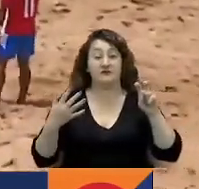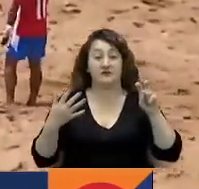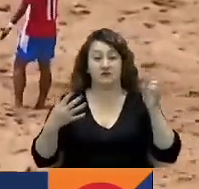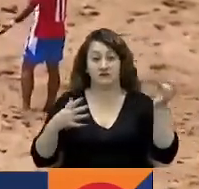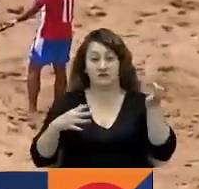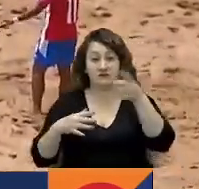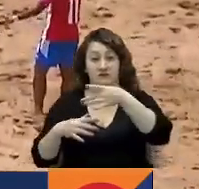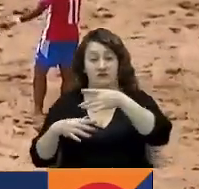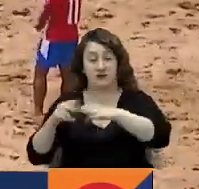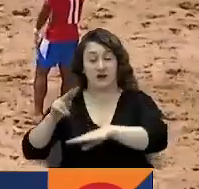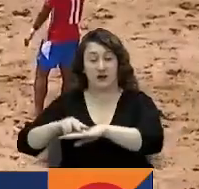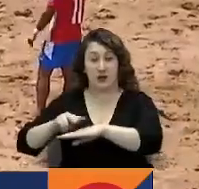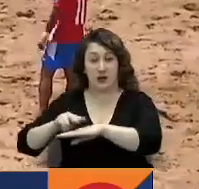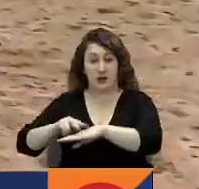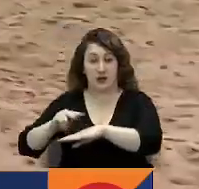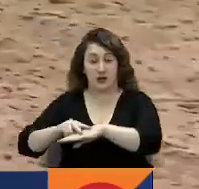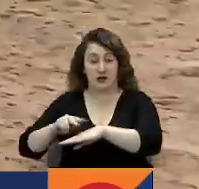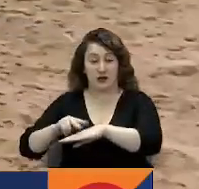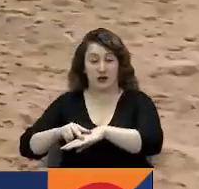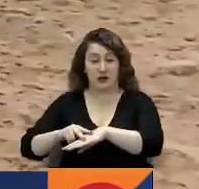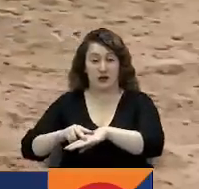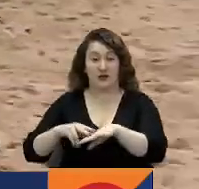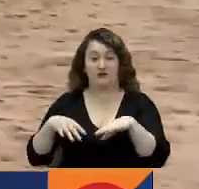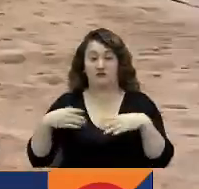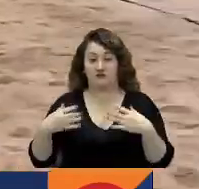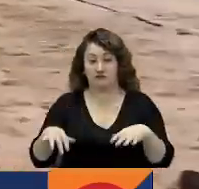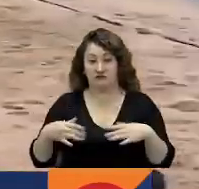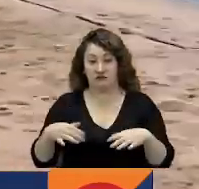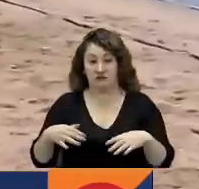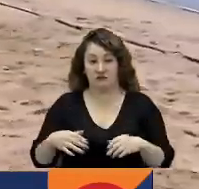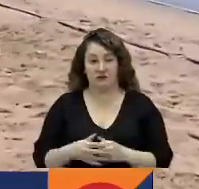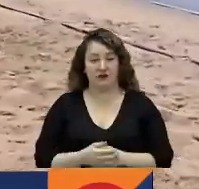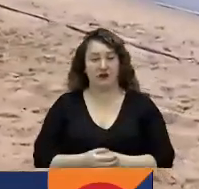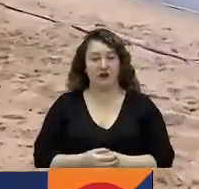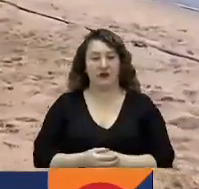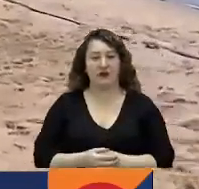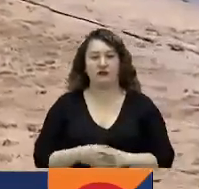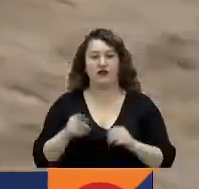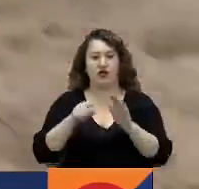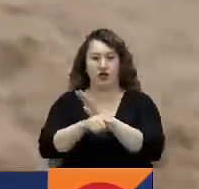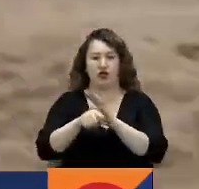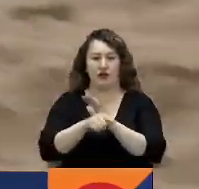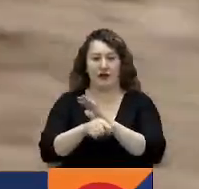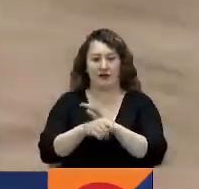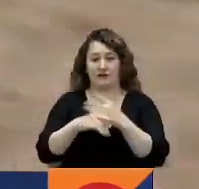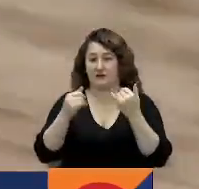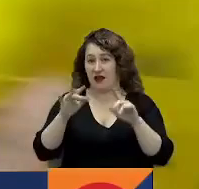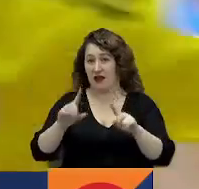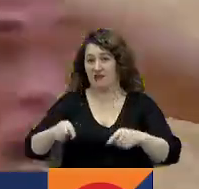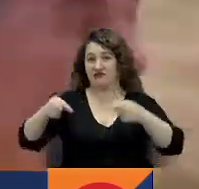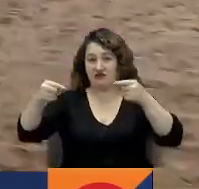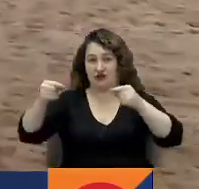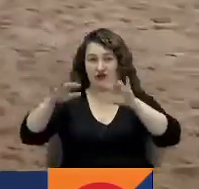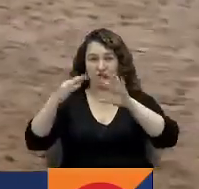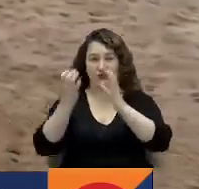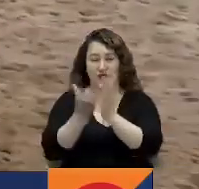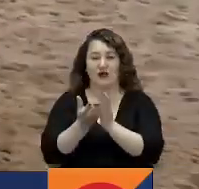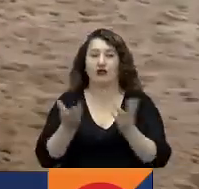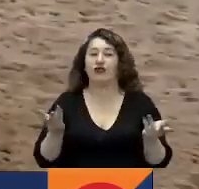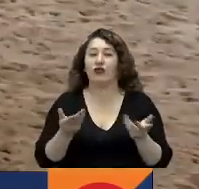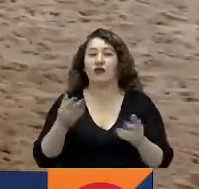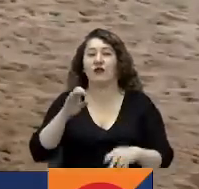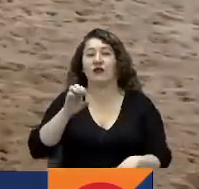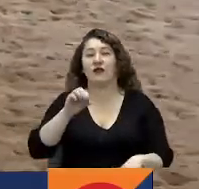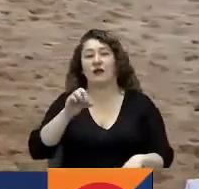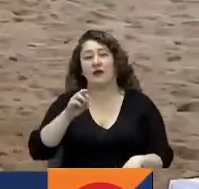Paraguay, conquistó de esta manera el tercer lugar y de esta manera, obvio, alcanzó ya el Mundial para disputarlo en Emiratos